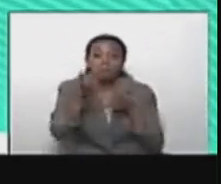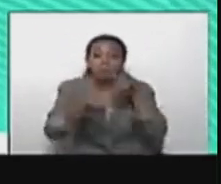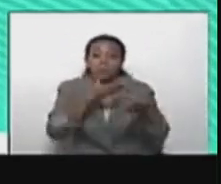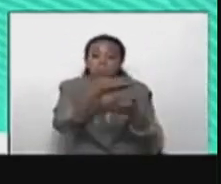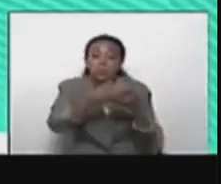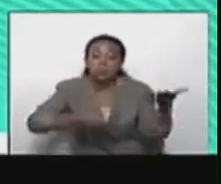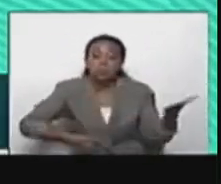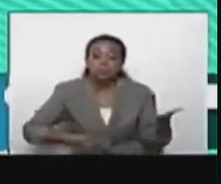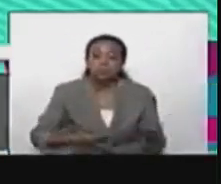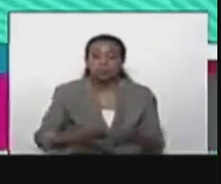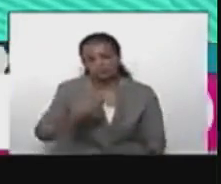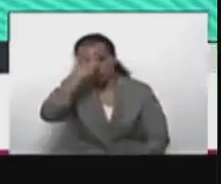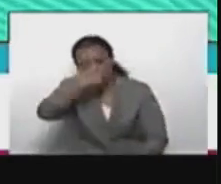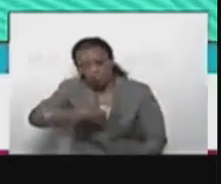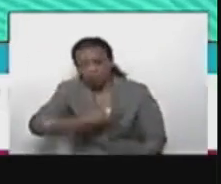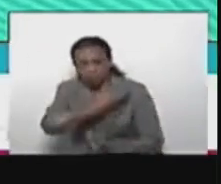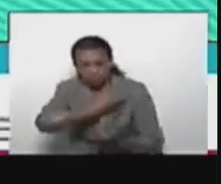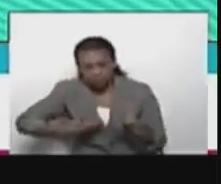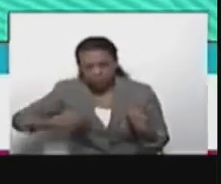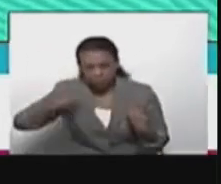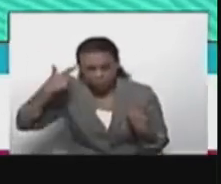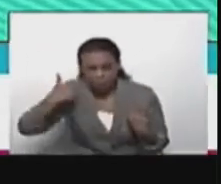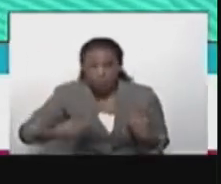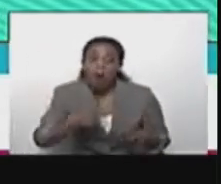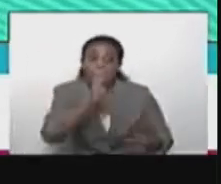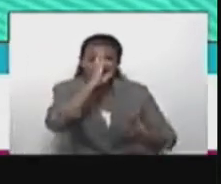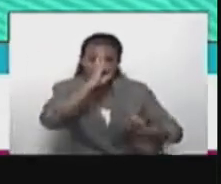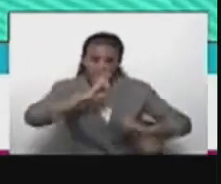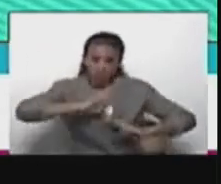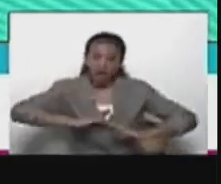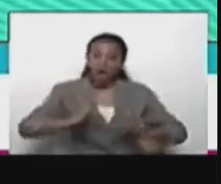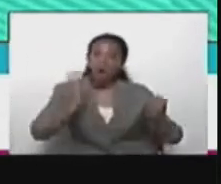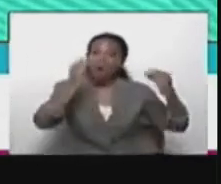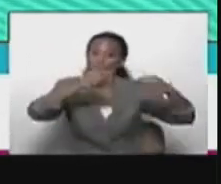Yo solamente digo, si van a respetar los acuerdos